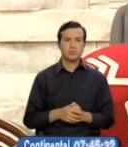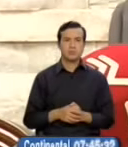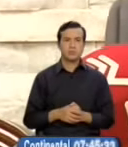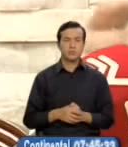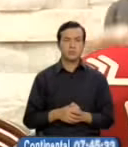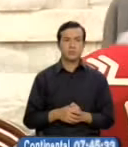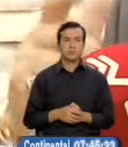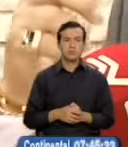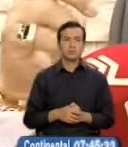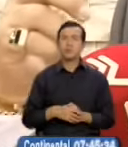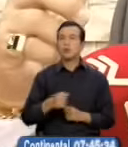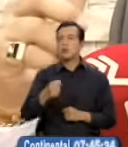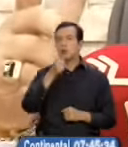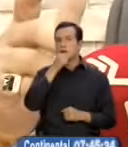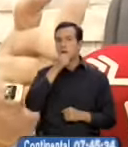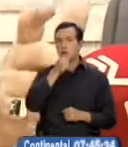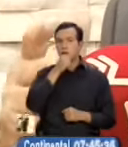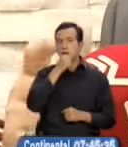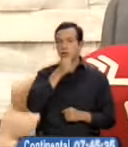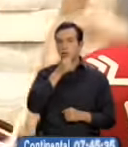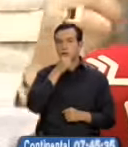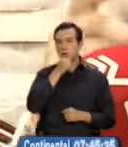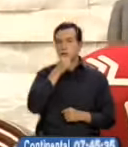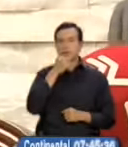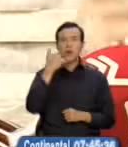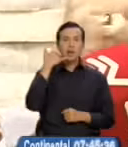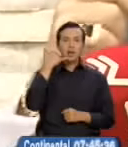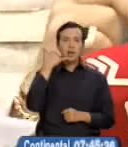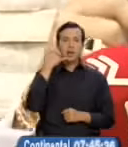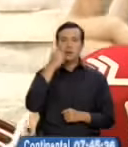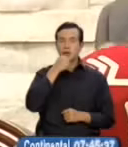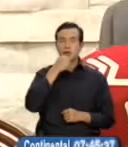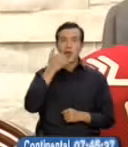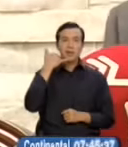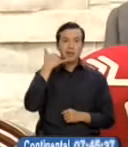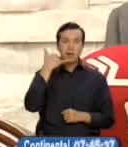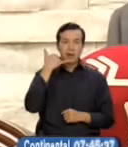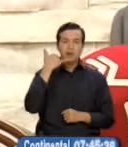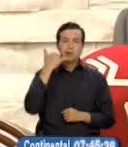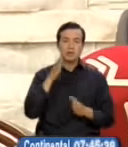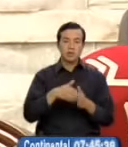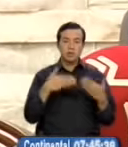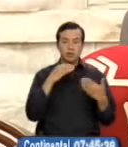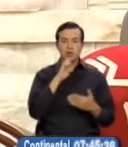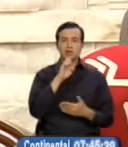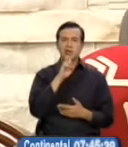que haga una entrevista de teléfono? ¡De teléfono! Con Diario Extra.